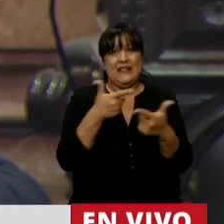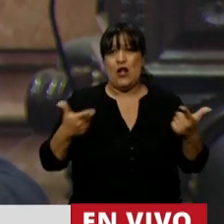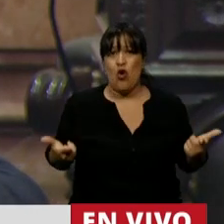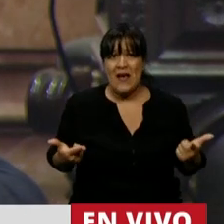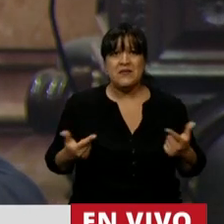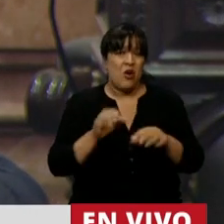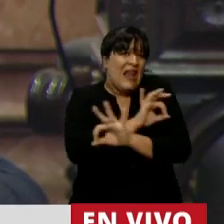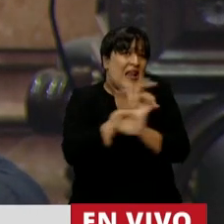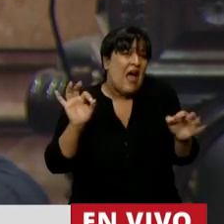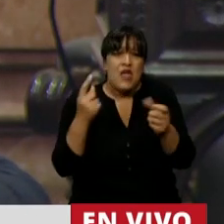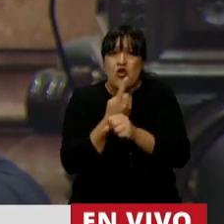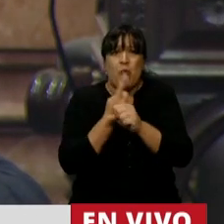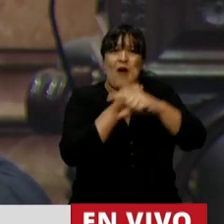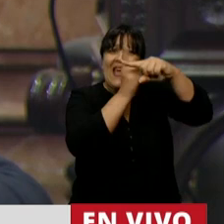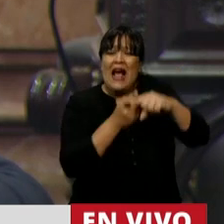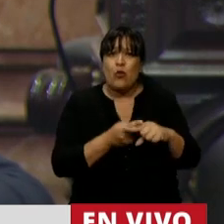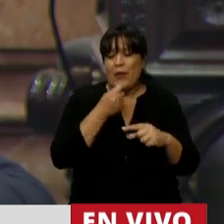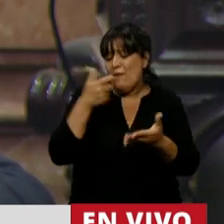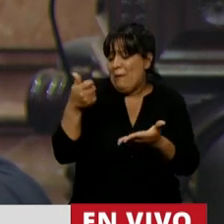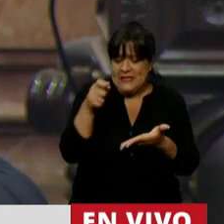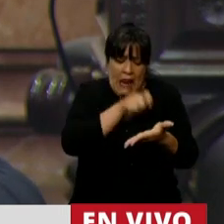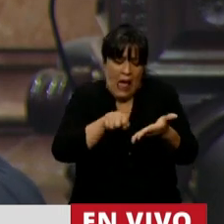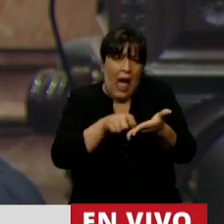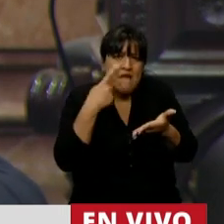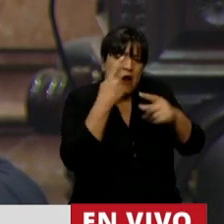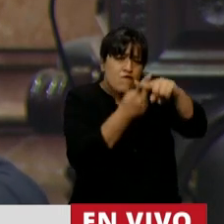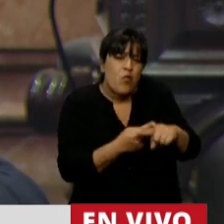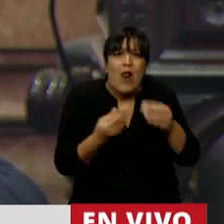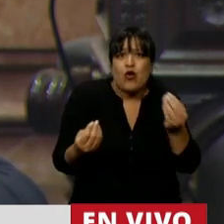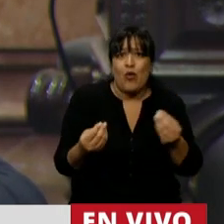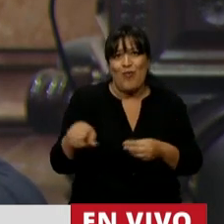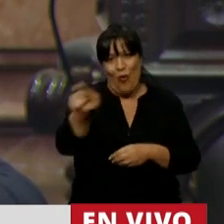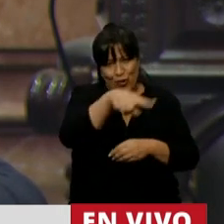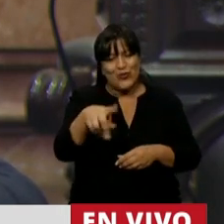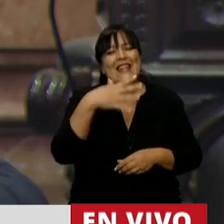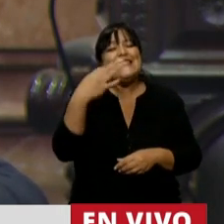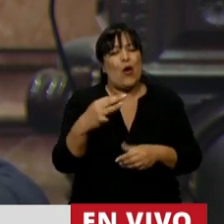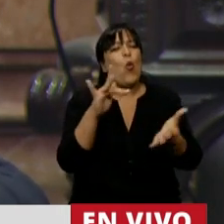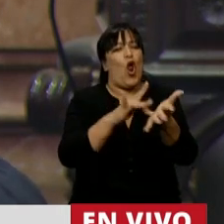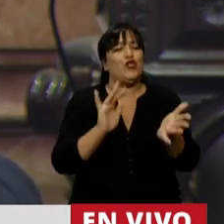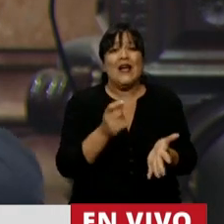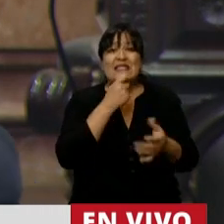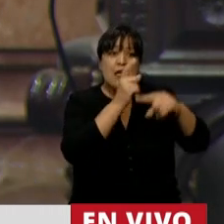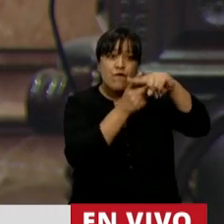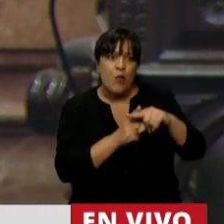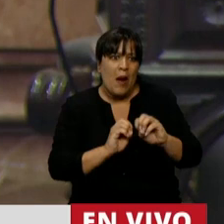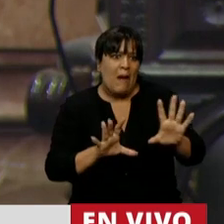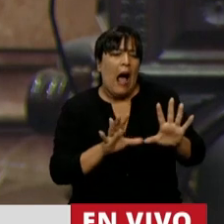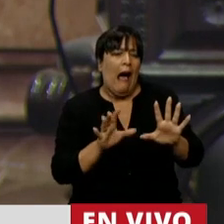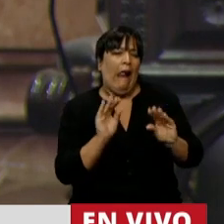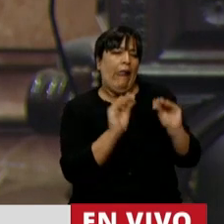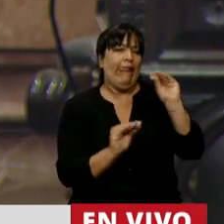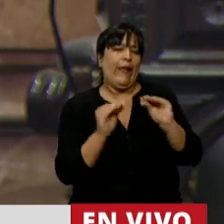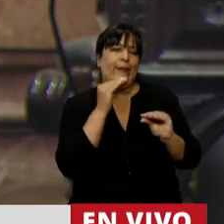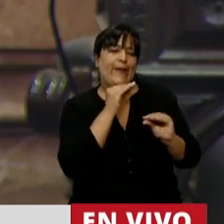puede calcular con su lapicera cómo es la fórmula, porque ustedes la van a tocar en el caso de que la fórmula no les dé.